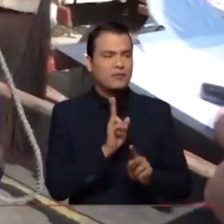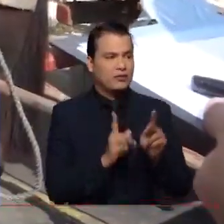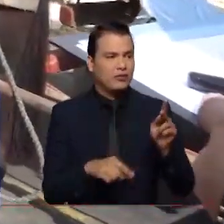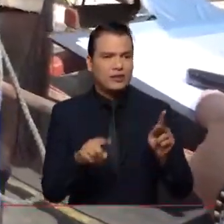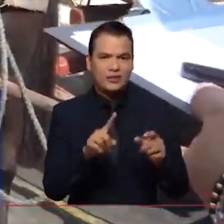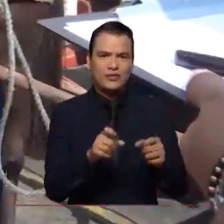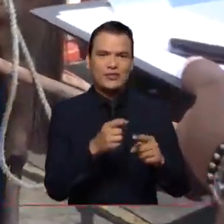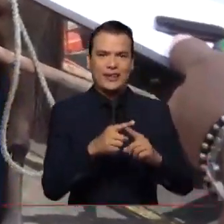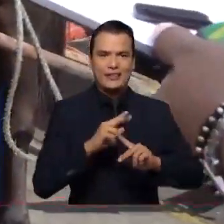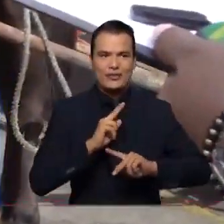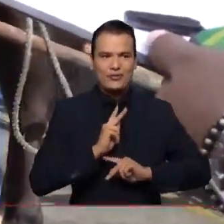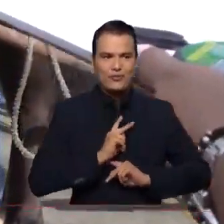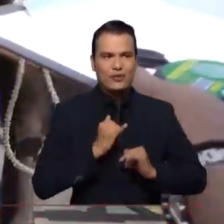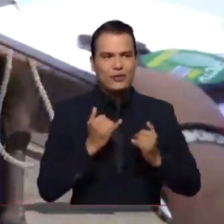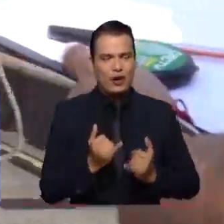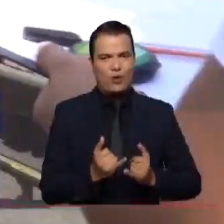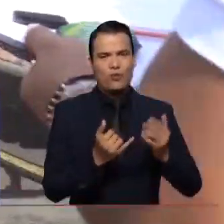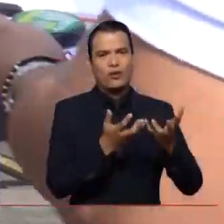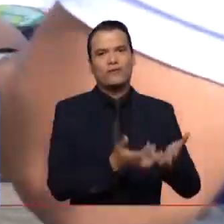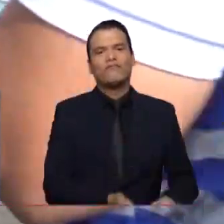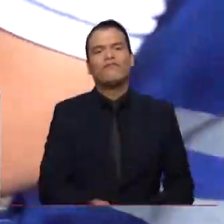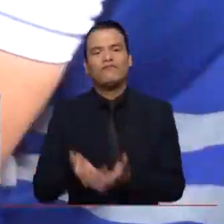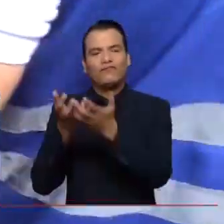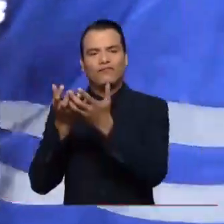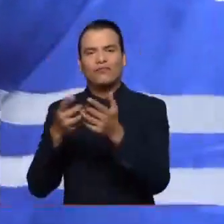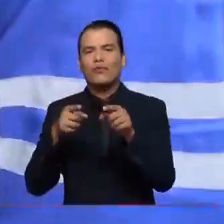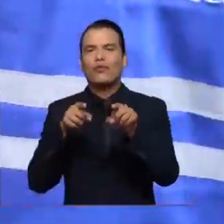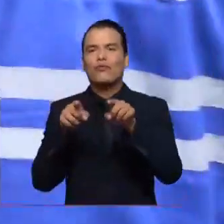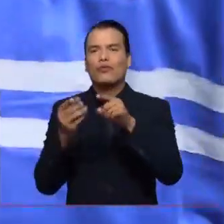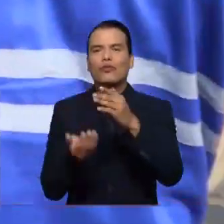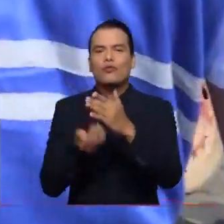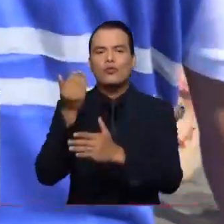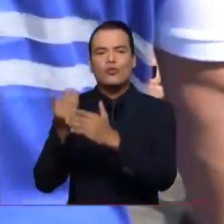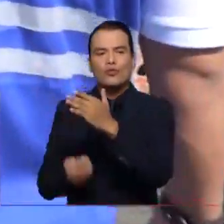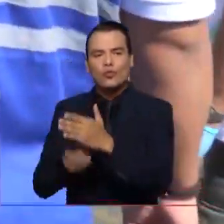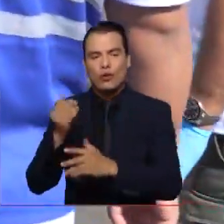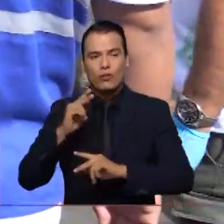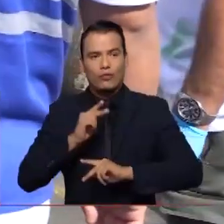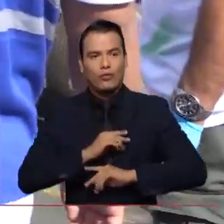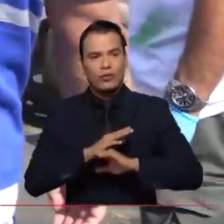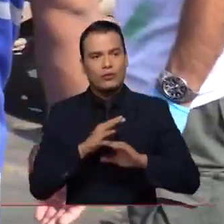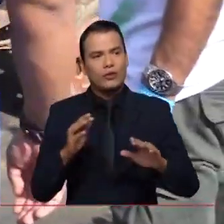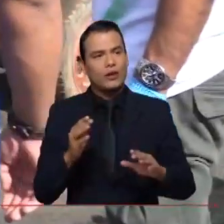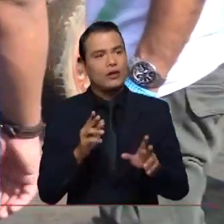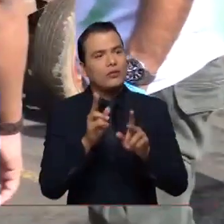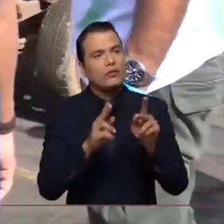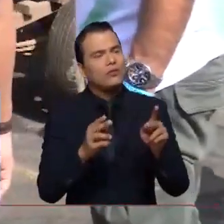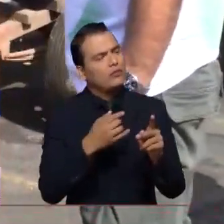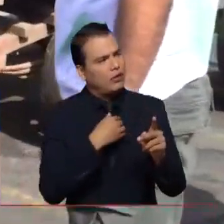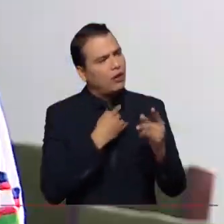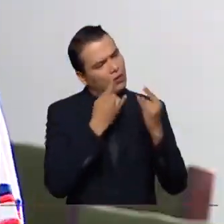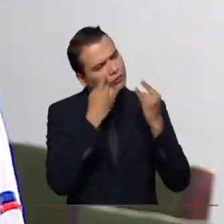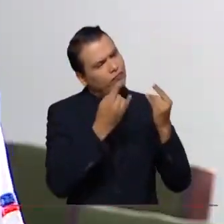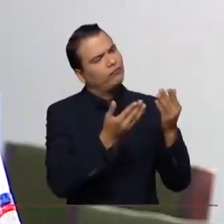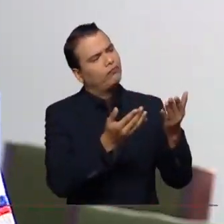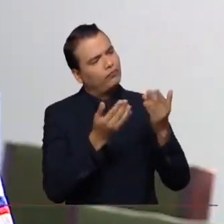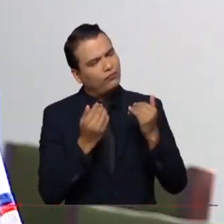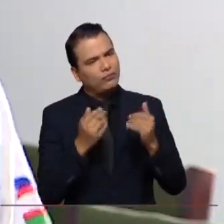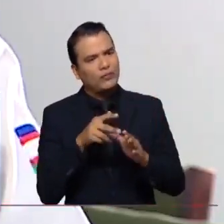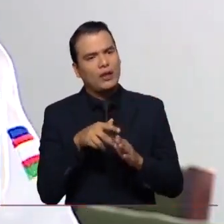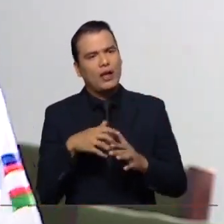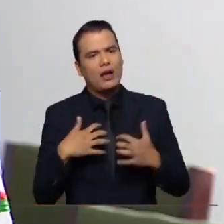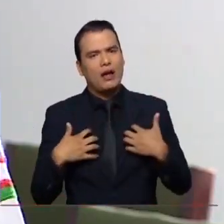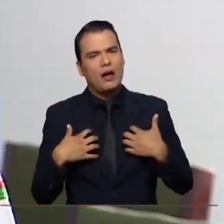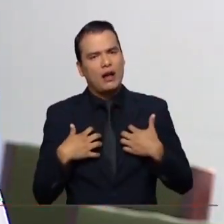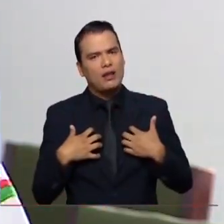ahora estos 100 ejemplares harán binomio. Nosotros pensábamos que era menos la gente que estaba interesada en recibir un animal para el descanso, que es lo que piensa